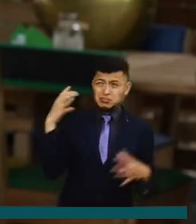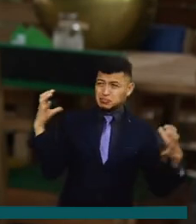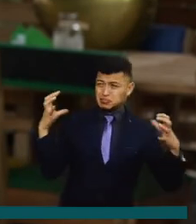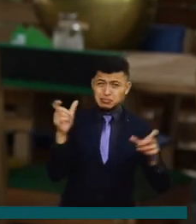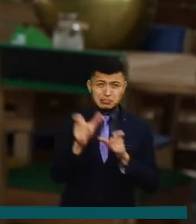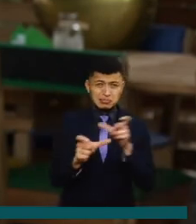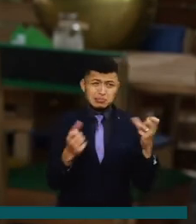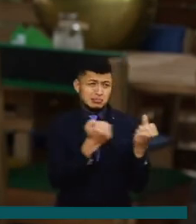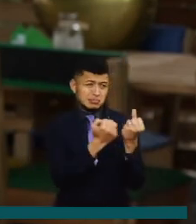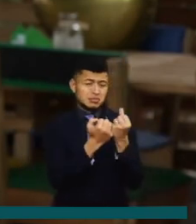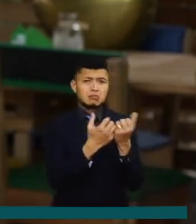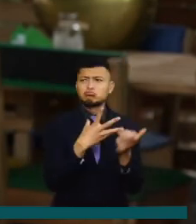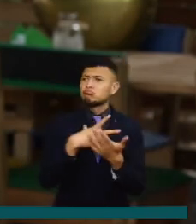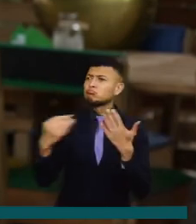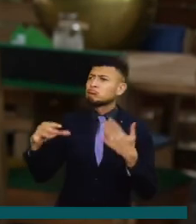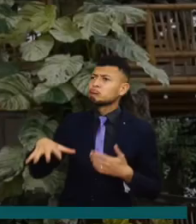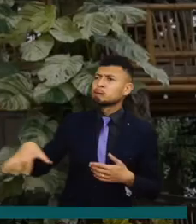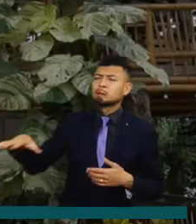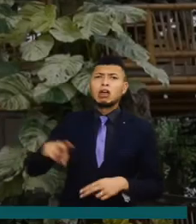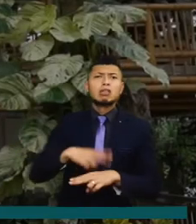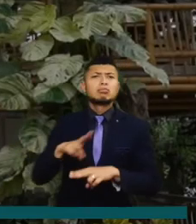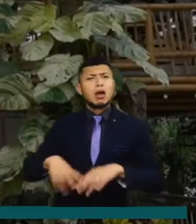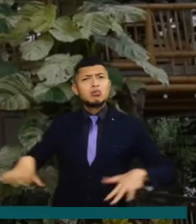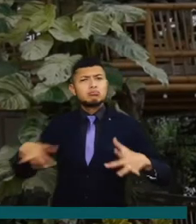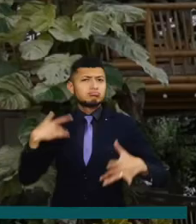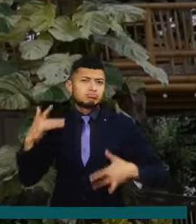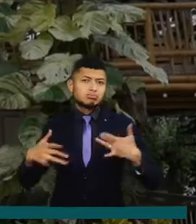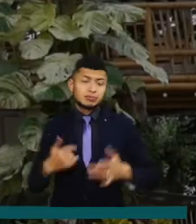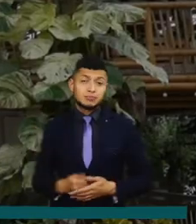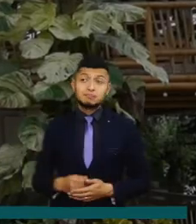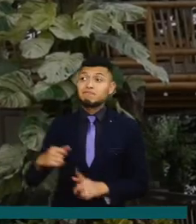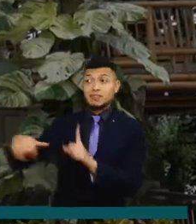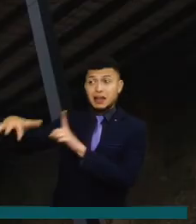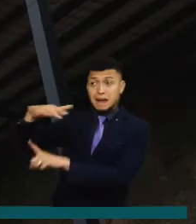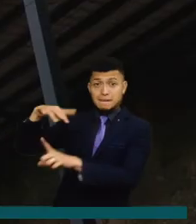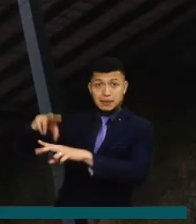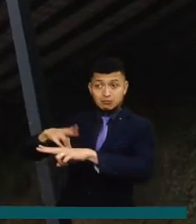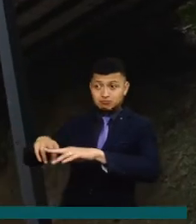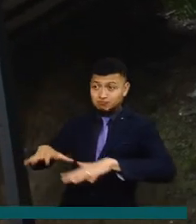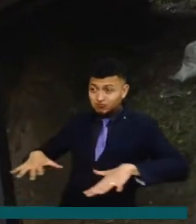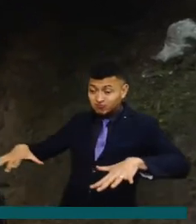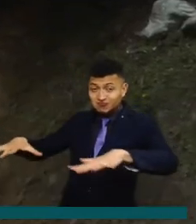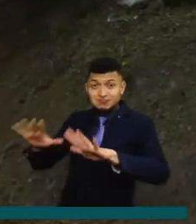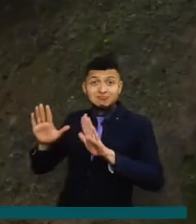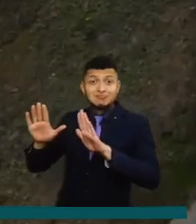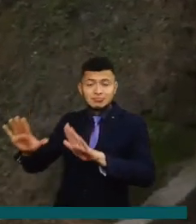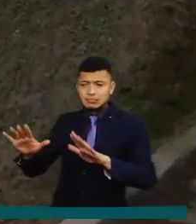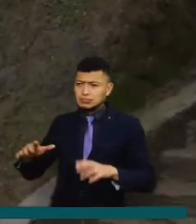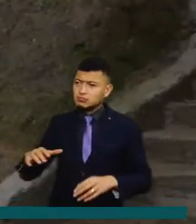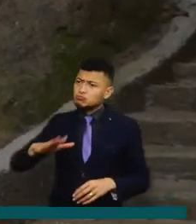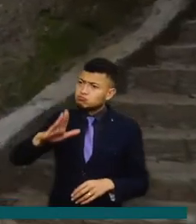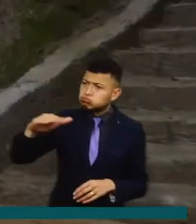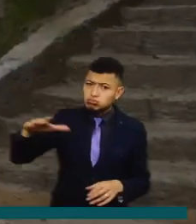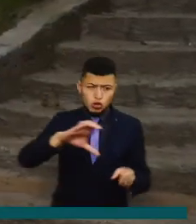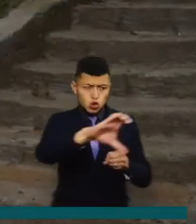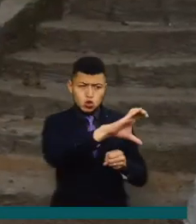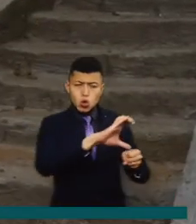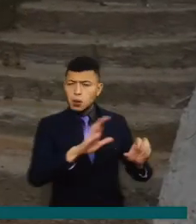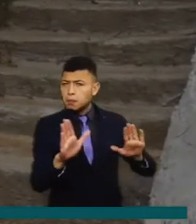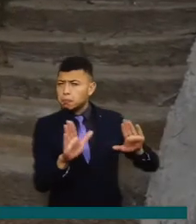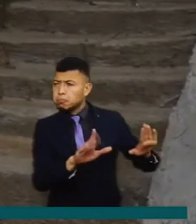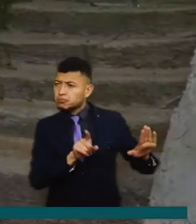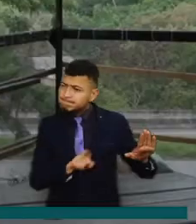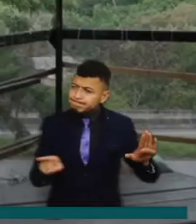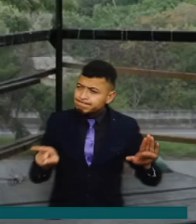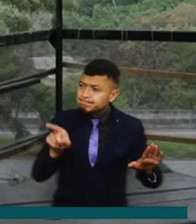en cambio acá tú puedes disfrutar con la naturaleza. El medio ambiente y los paisajes que se esconden en la ciudad fueron el escenario perfecto para